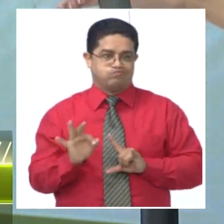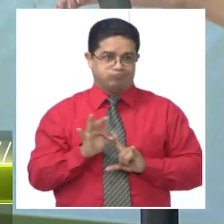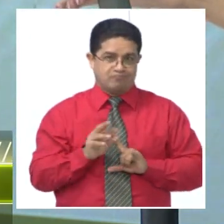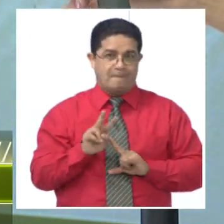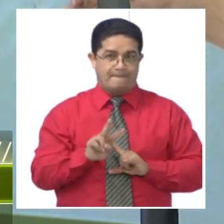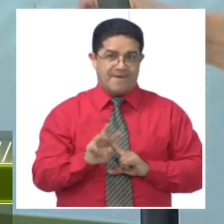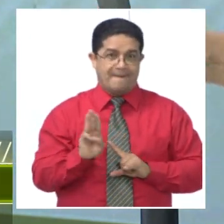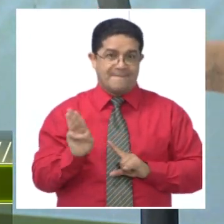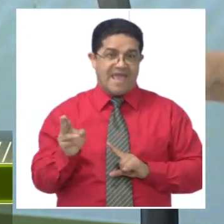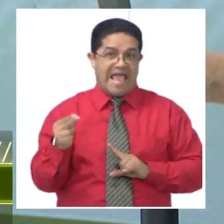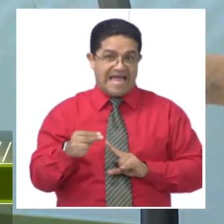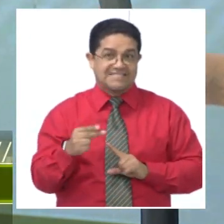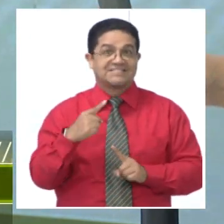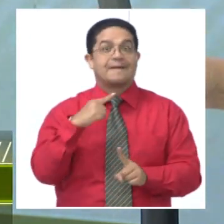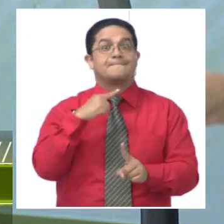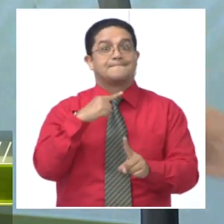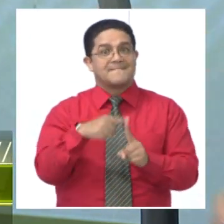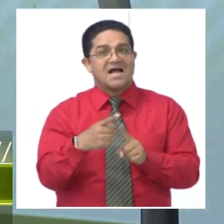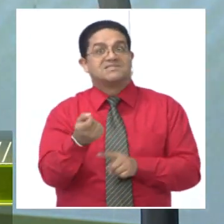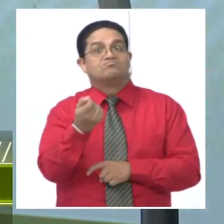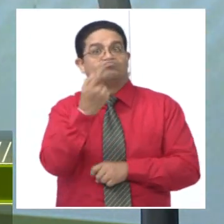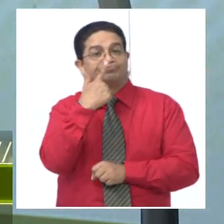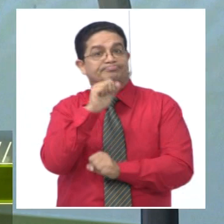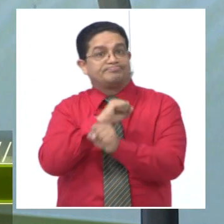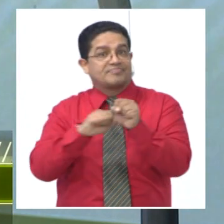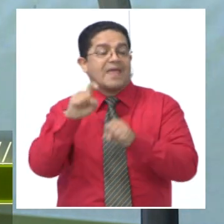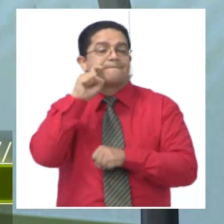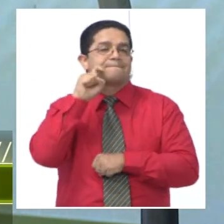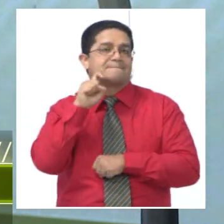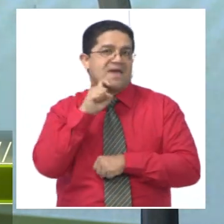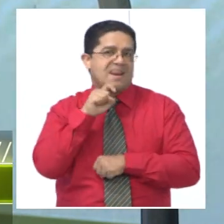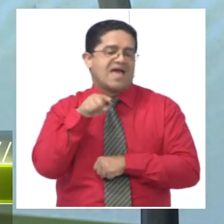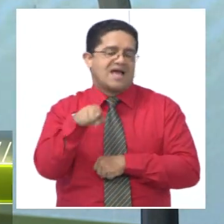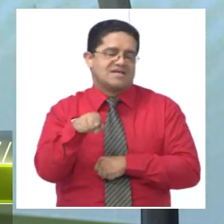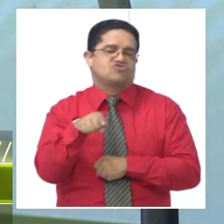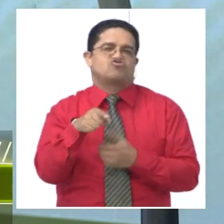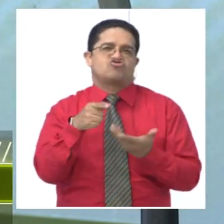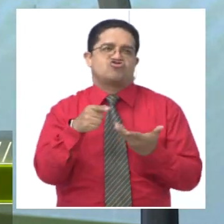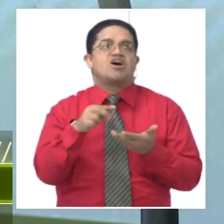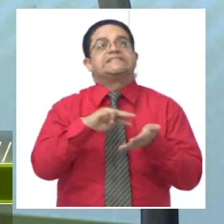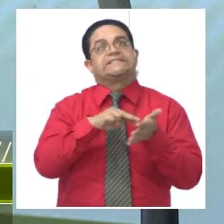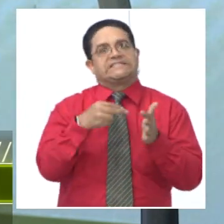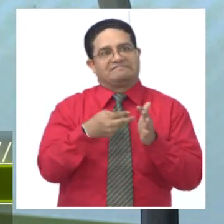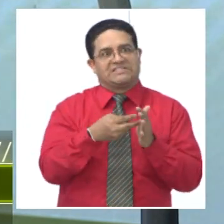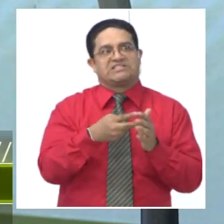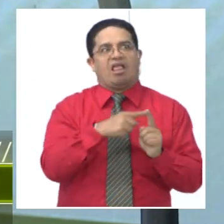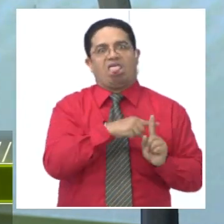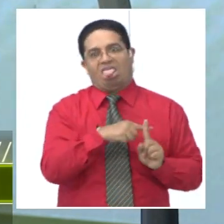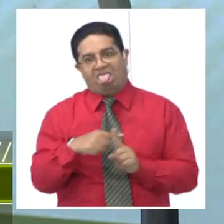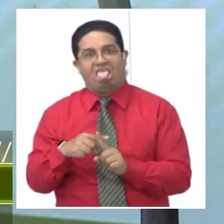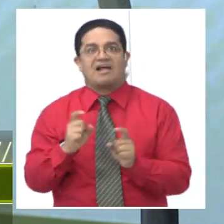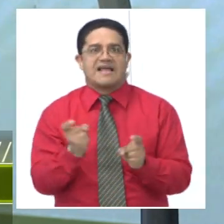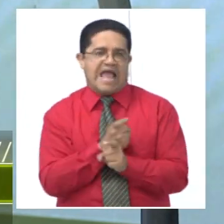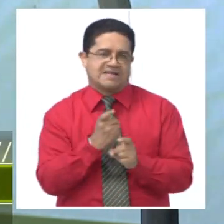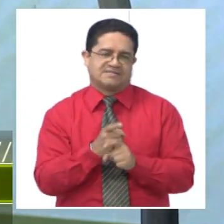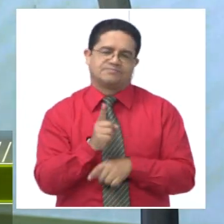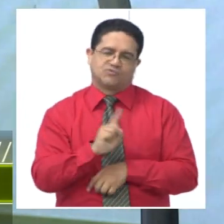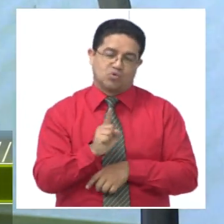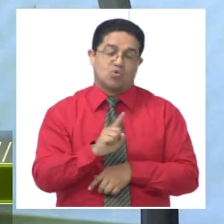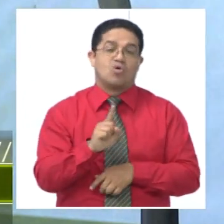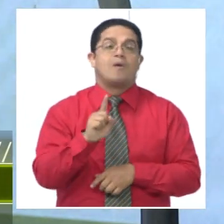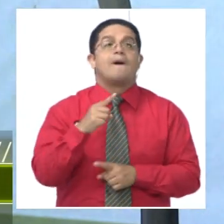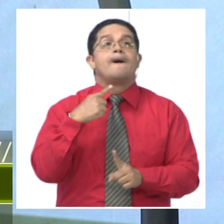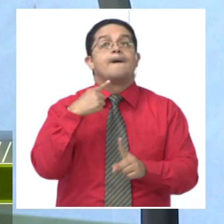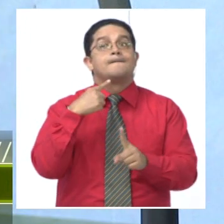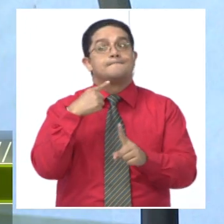cáncer. Es muy importante recordar que es una complicación muy rara, muy infrecuente. Y otro factor muy importante es la coinfección por